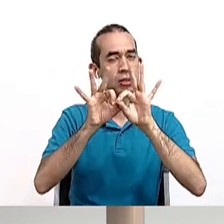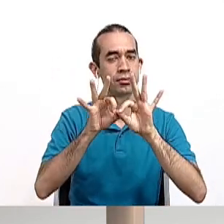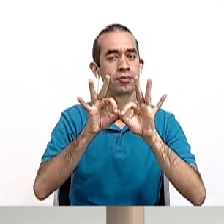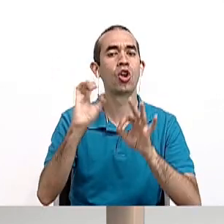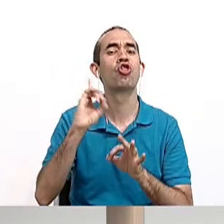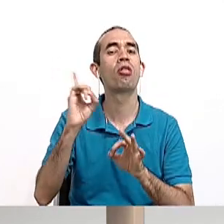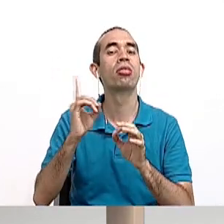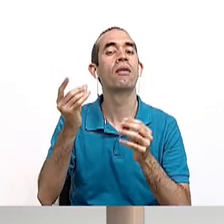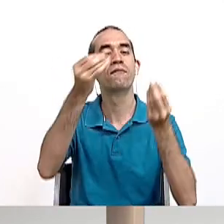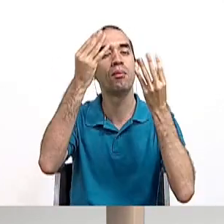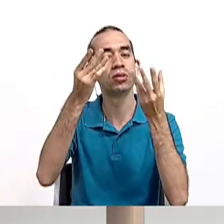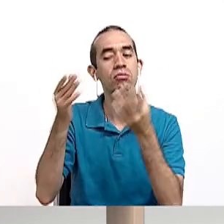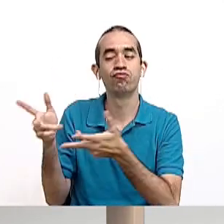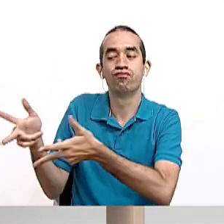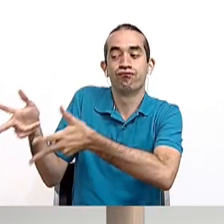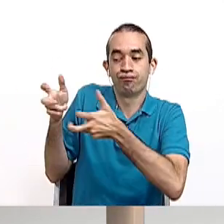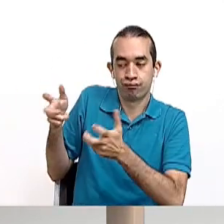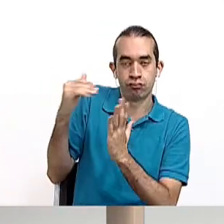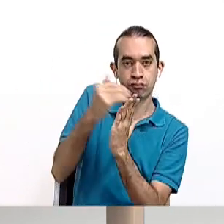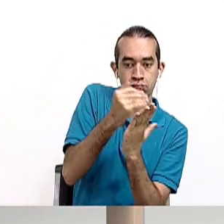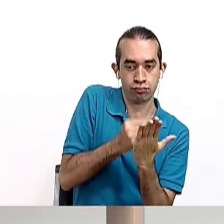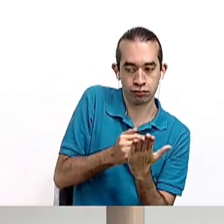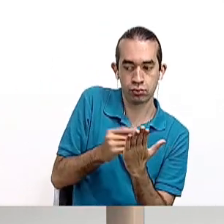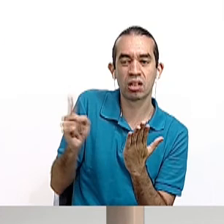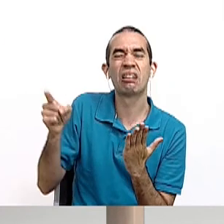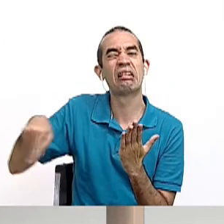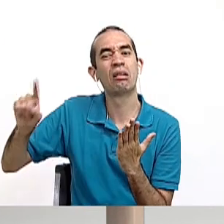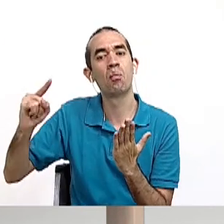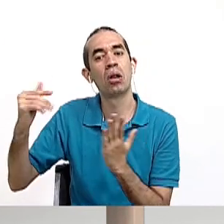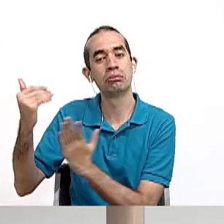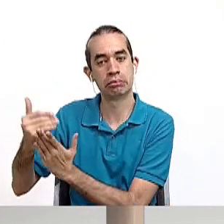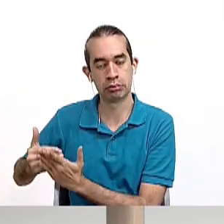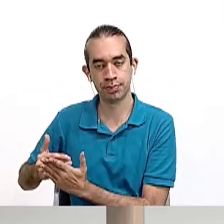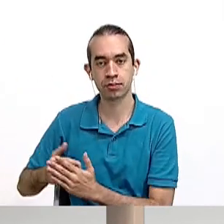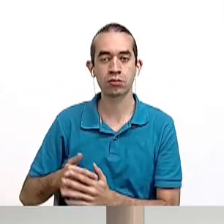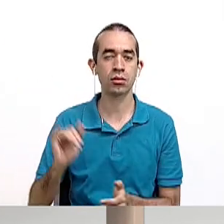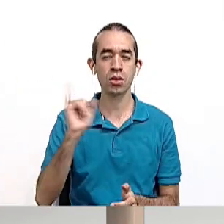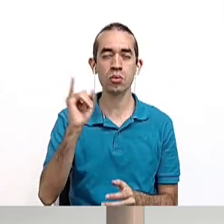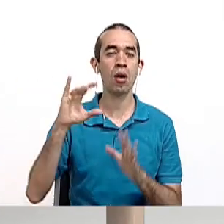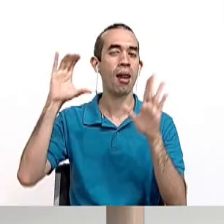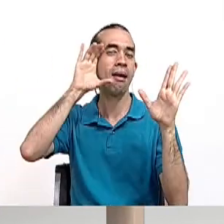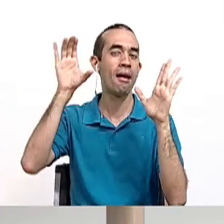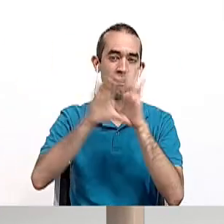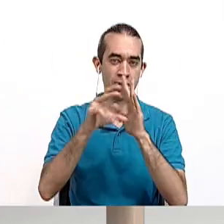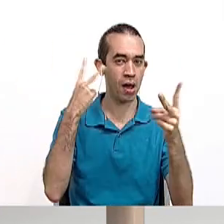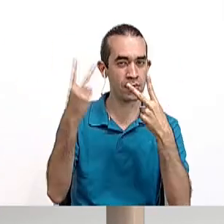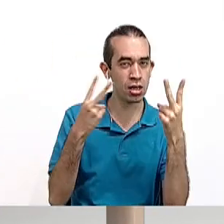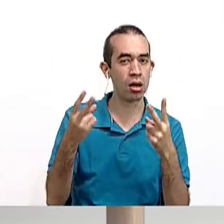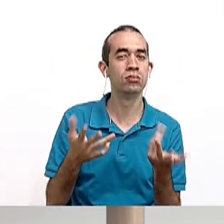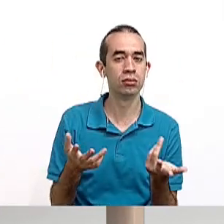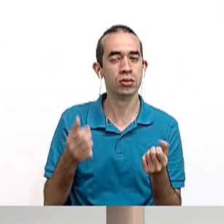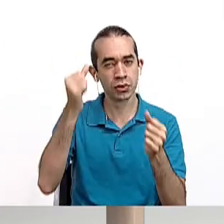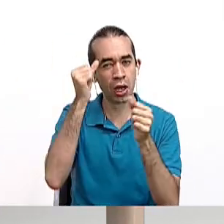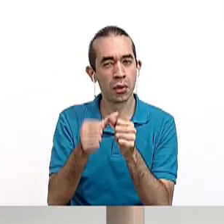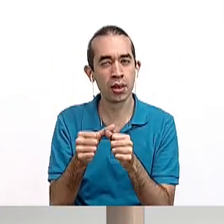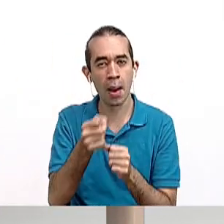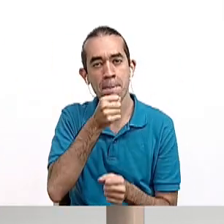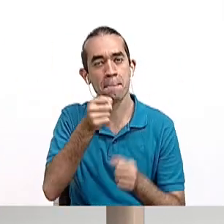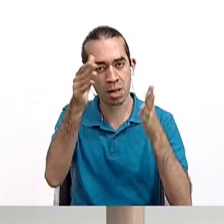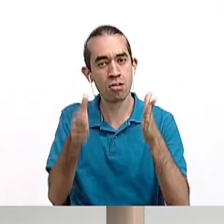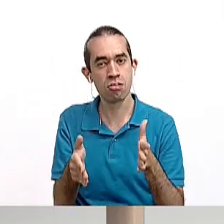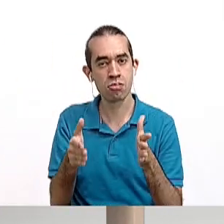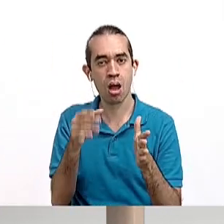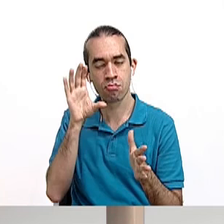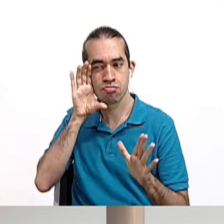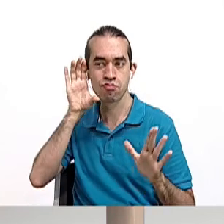la referencia. Como cuando dijimos en la parte gráfica y visual. Yo les comenté que cuando el periodista utiliza